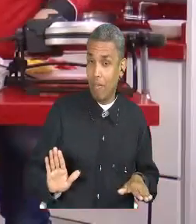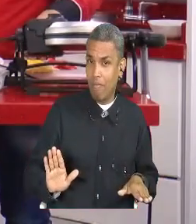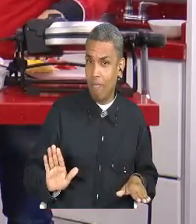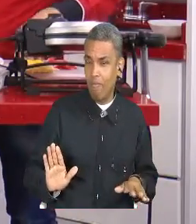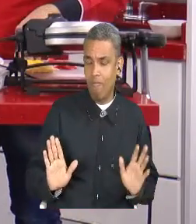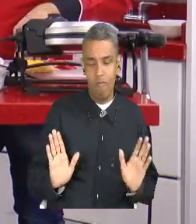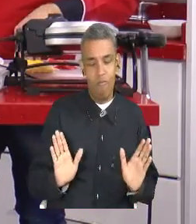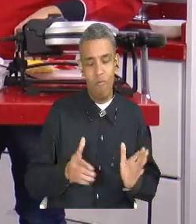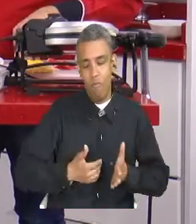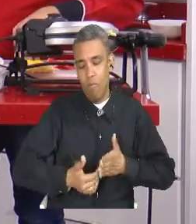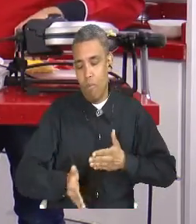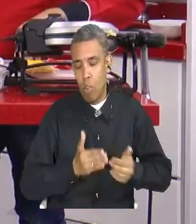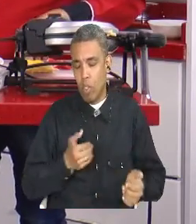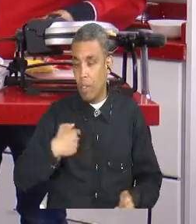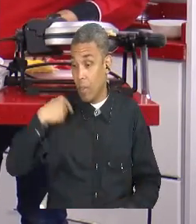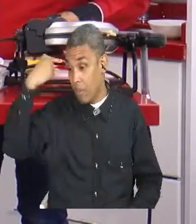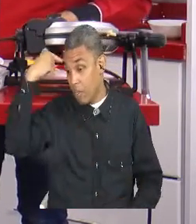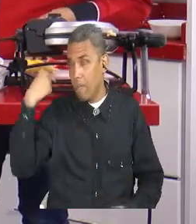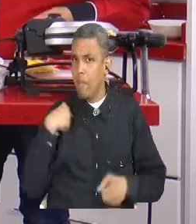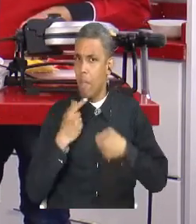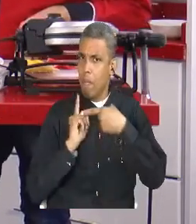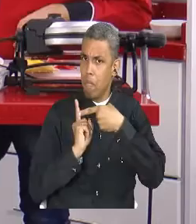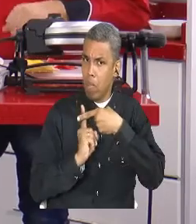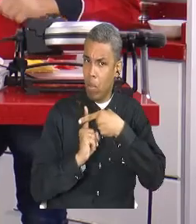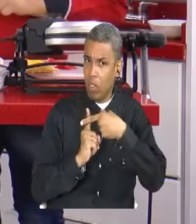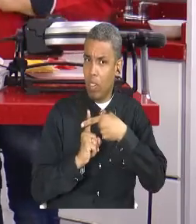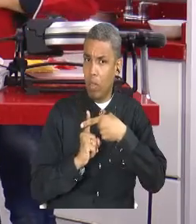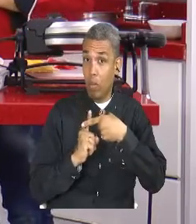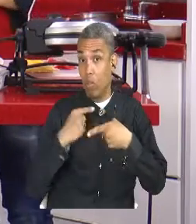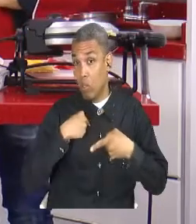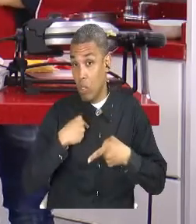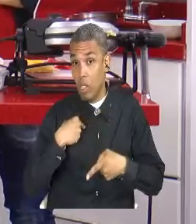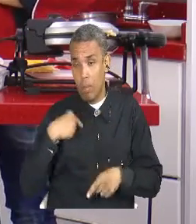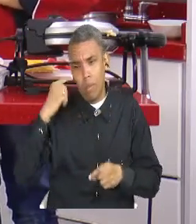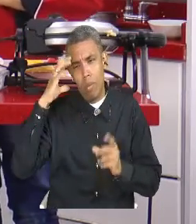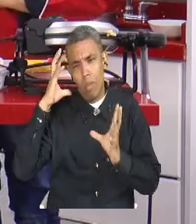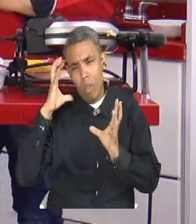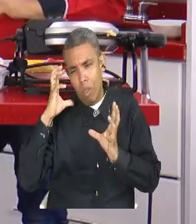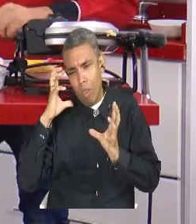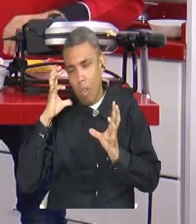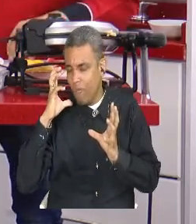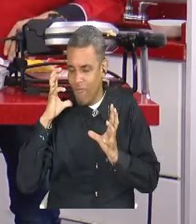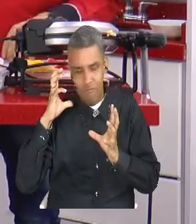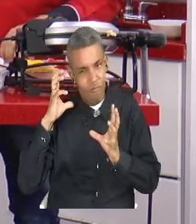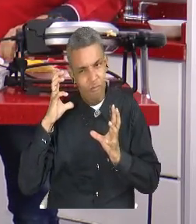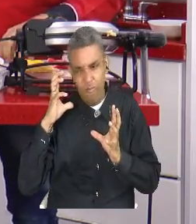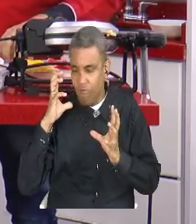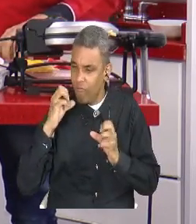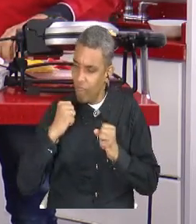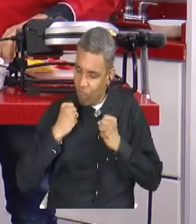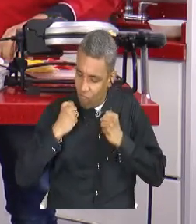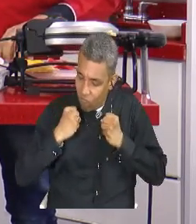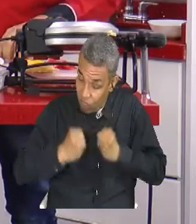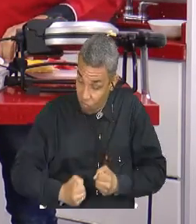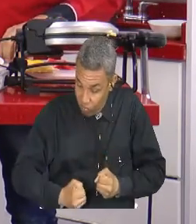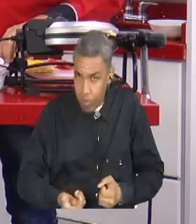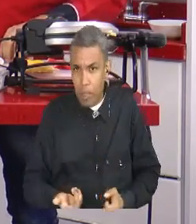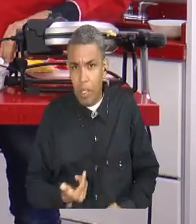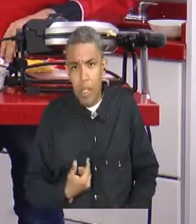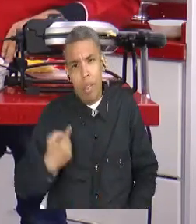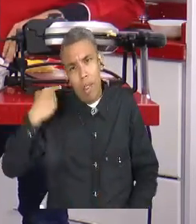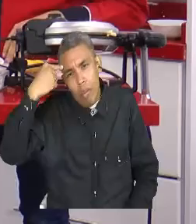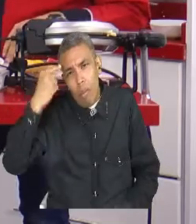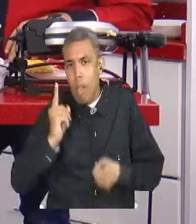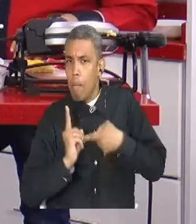actitud siempre es como mirar lo positivo, no dejarme caer, ver lo bueno de las personas, de las cosas. Y pues es como